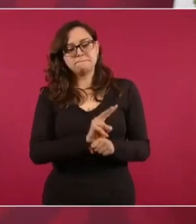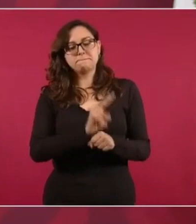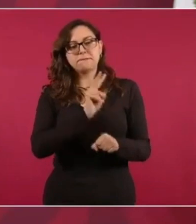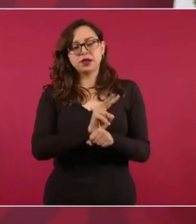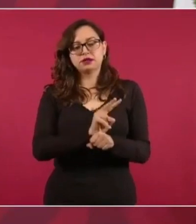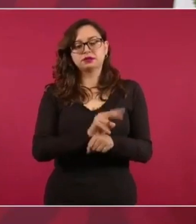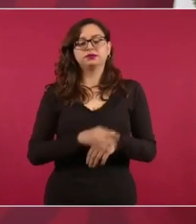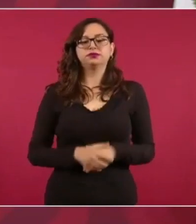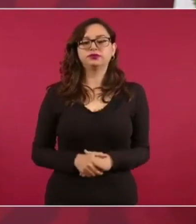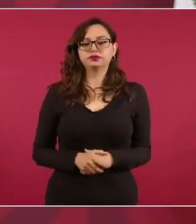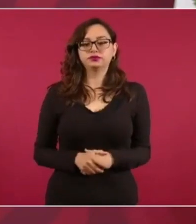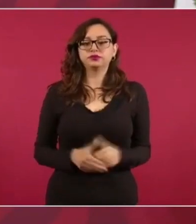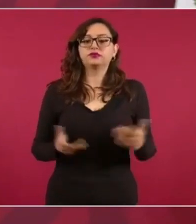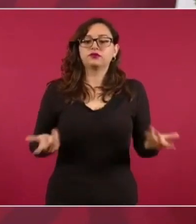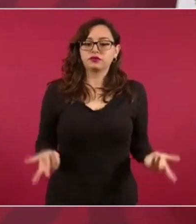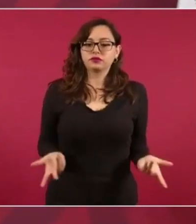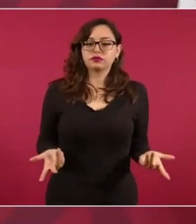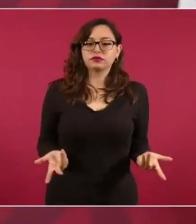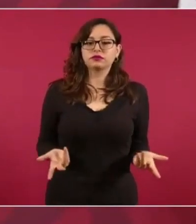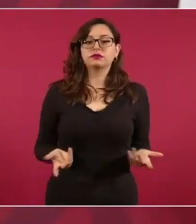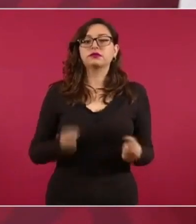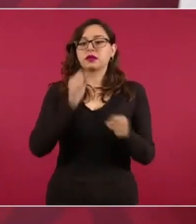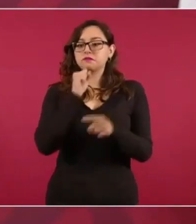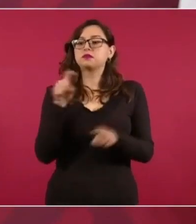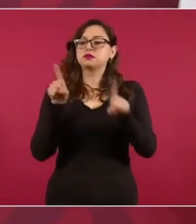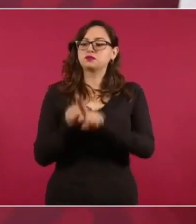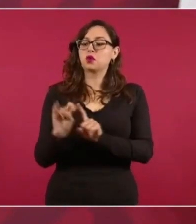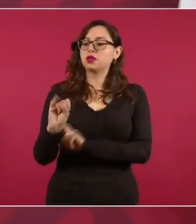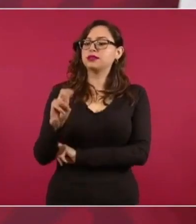y los resultados del INEGI